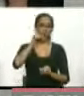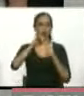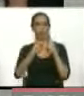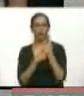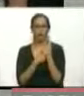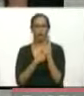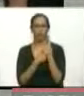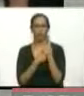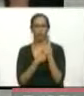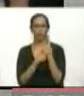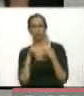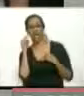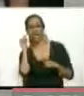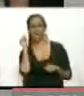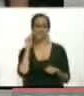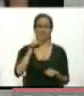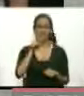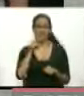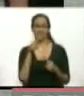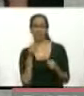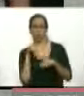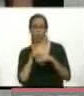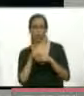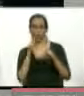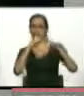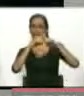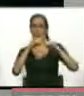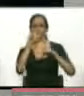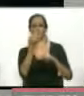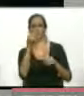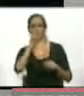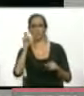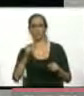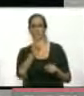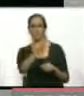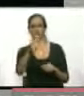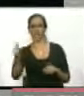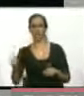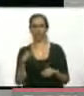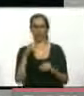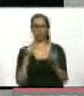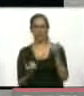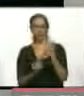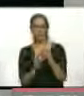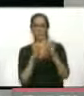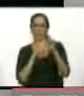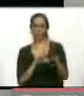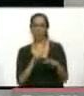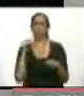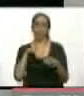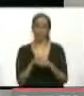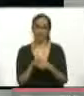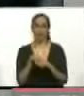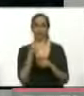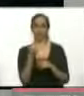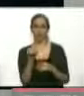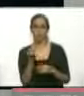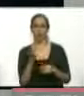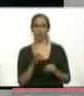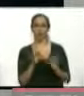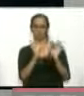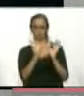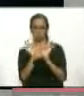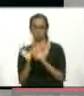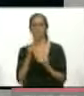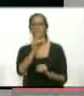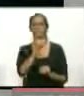si a ti y por ti voto x cantidad de personas y por cada uno de esos que te están acompañando votaron un número determinado